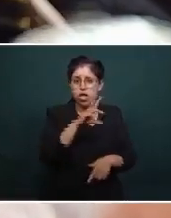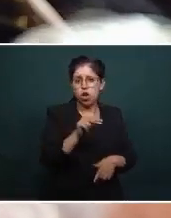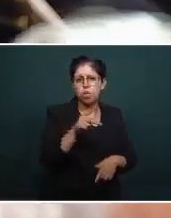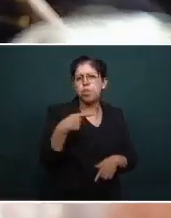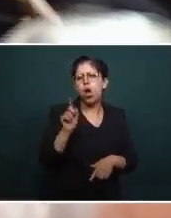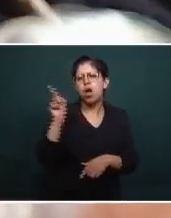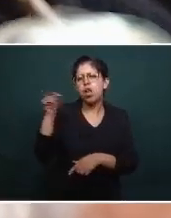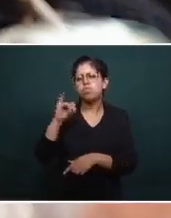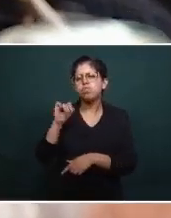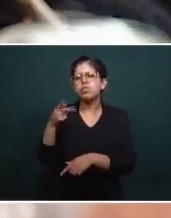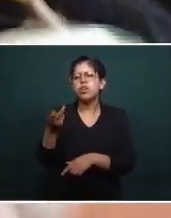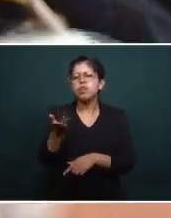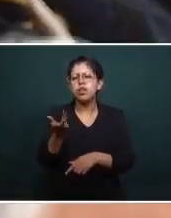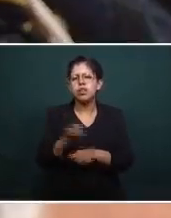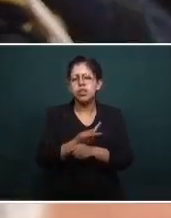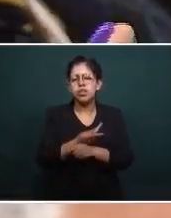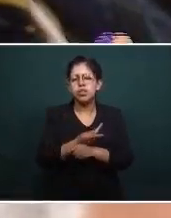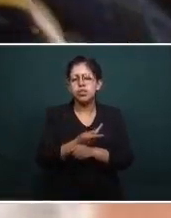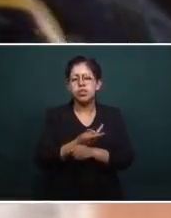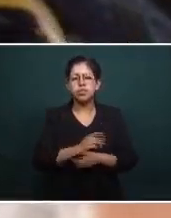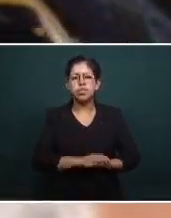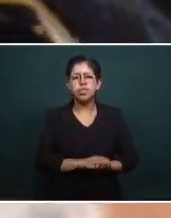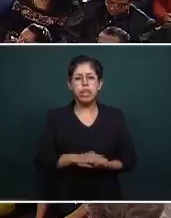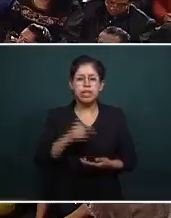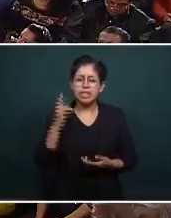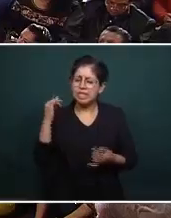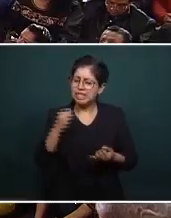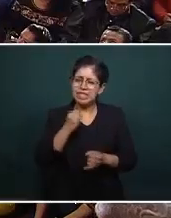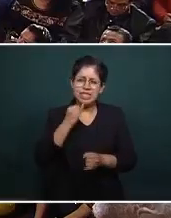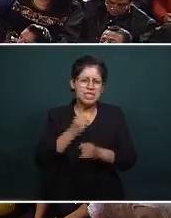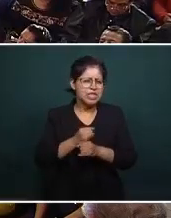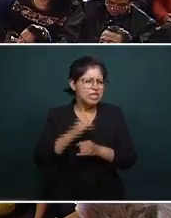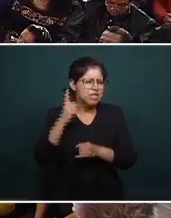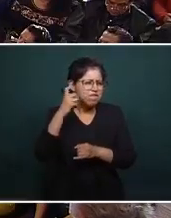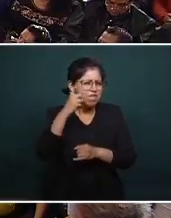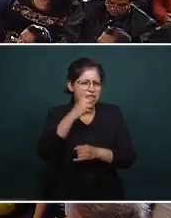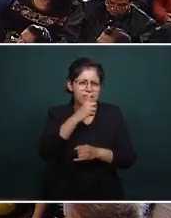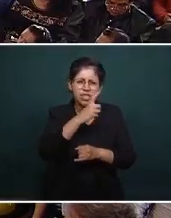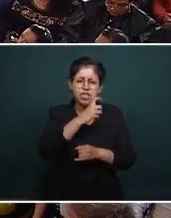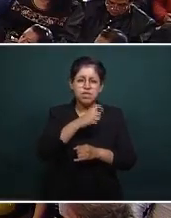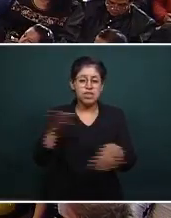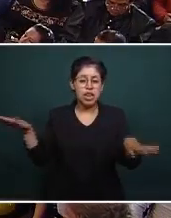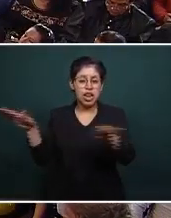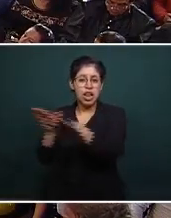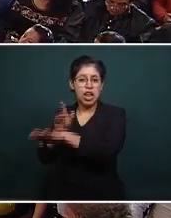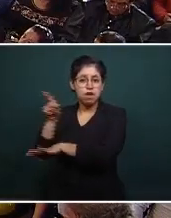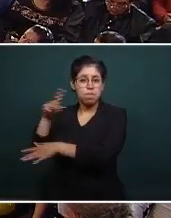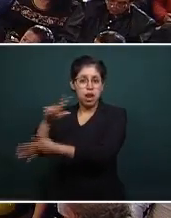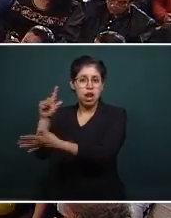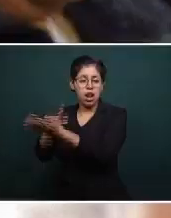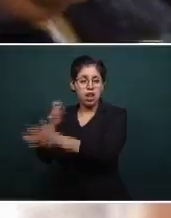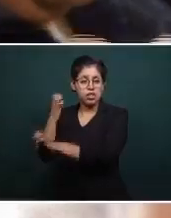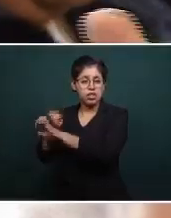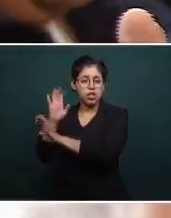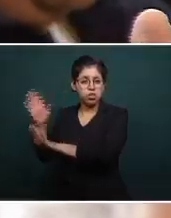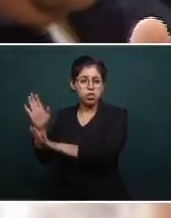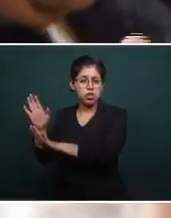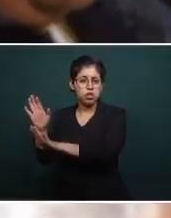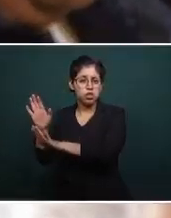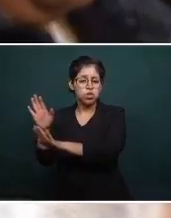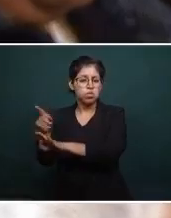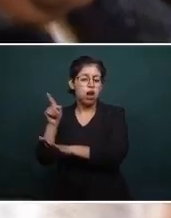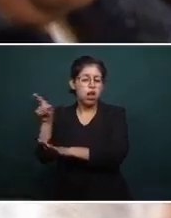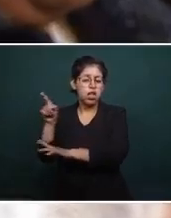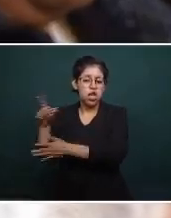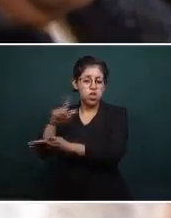Es imposible tratar de hacer una regulación o promover una regulación sin afectar ese